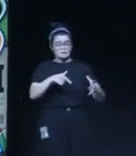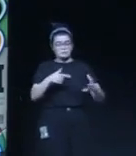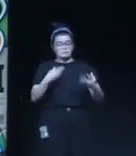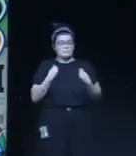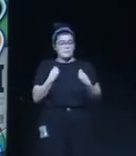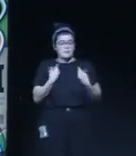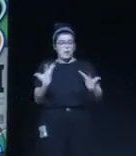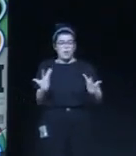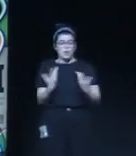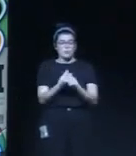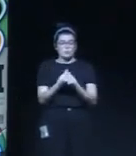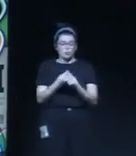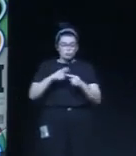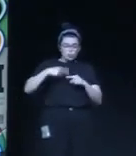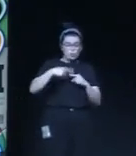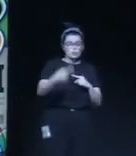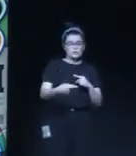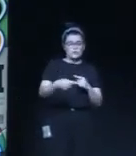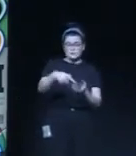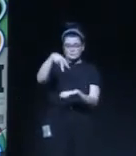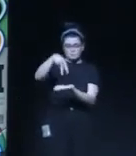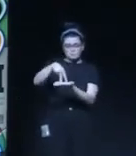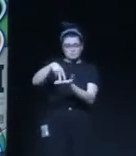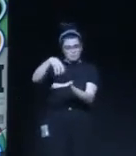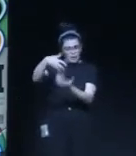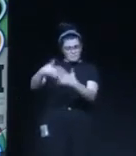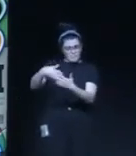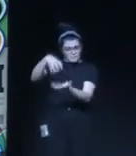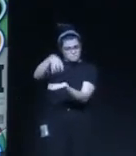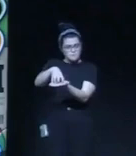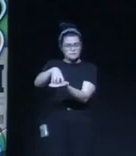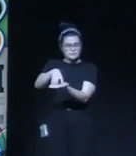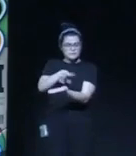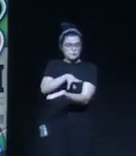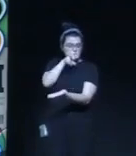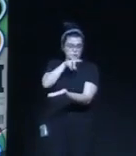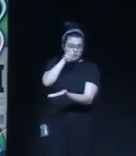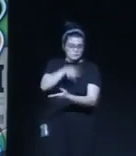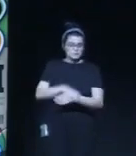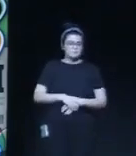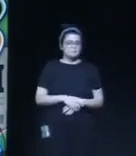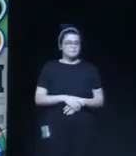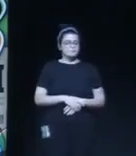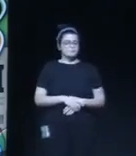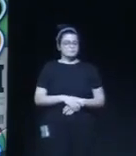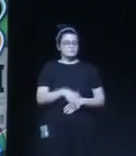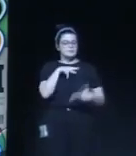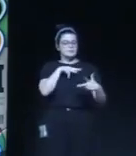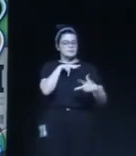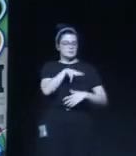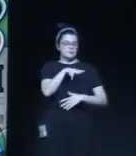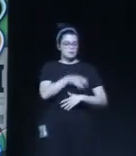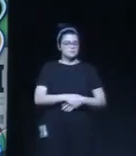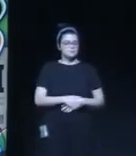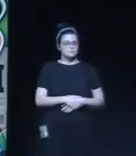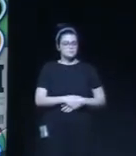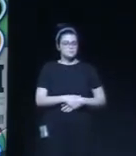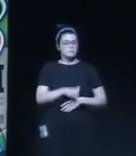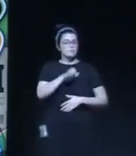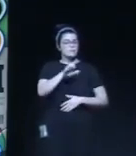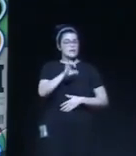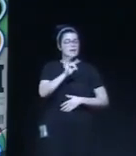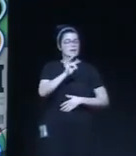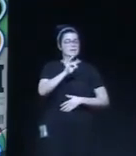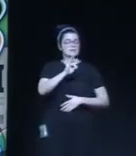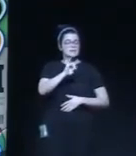está presente y se respira. La historia de las vecinas, lo decíamos, impactó a Estibaliz y fue el motor